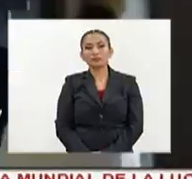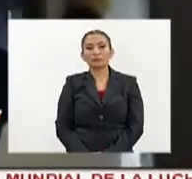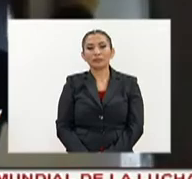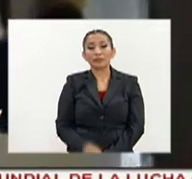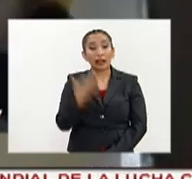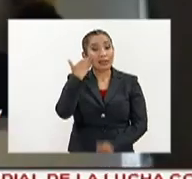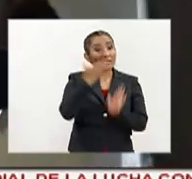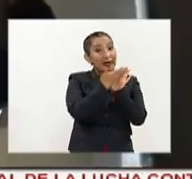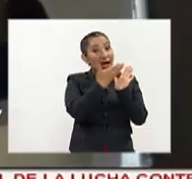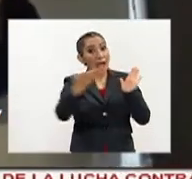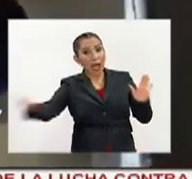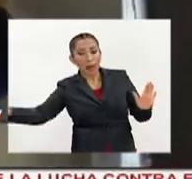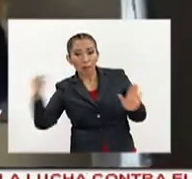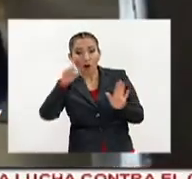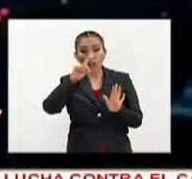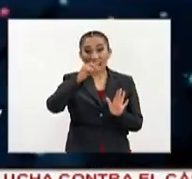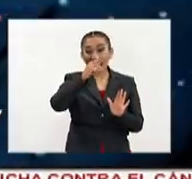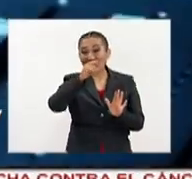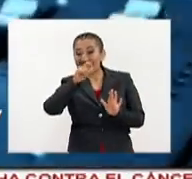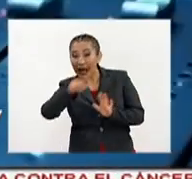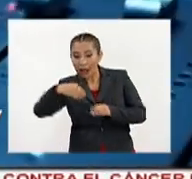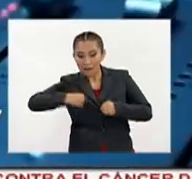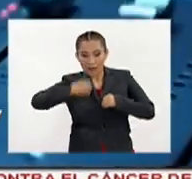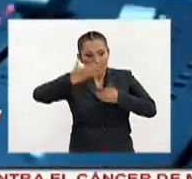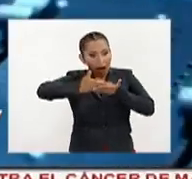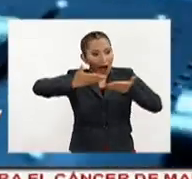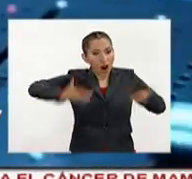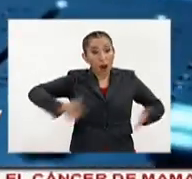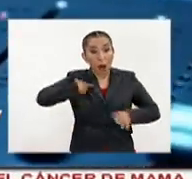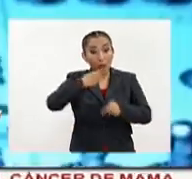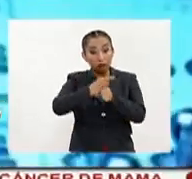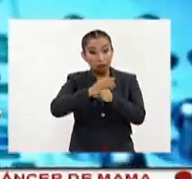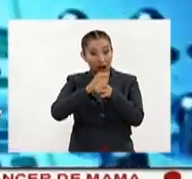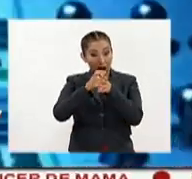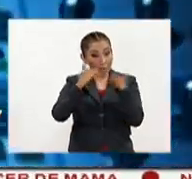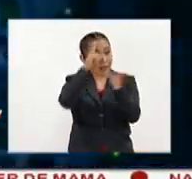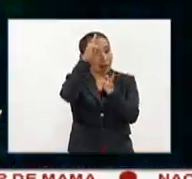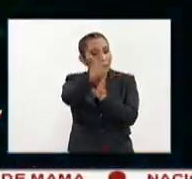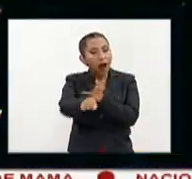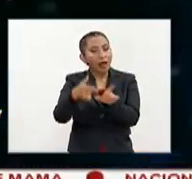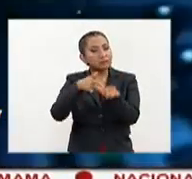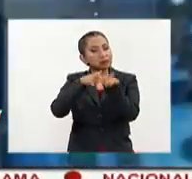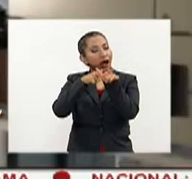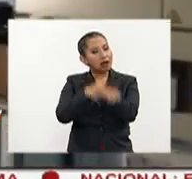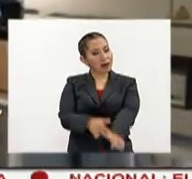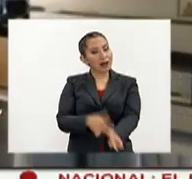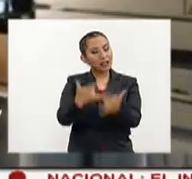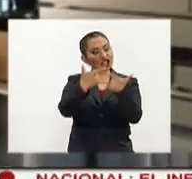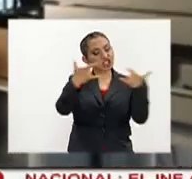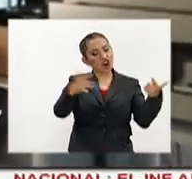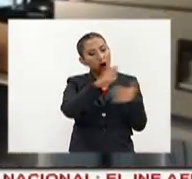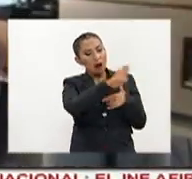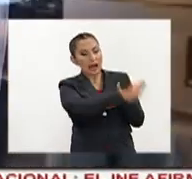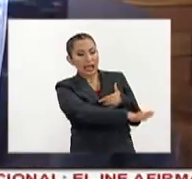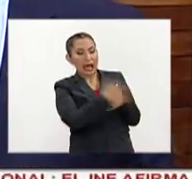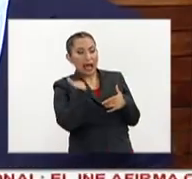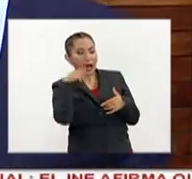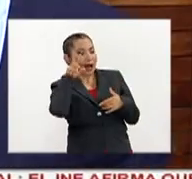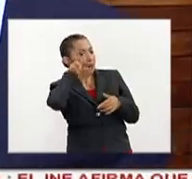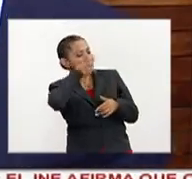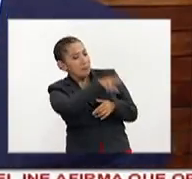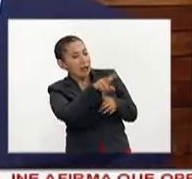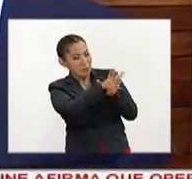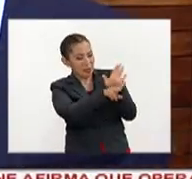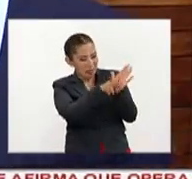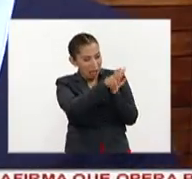La era digital ha llegado a nuestras vidas y representa una gran oportunidad para conservar nuestros acervos audiovisuales. La manera